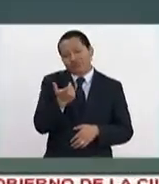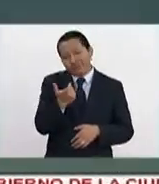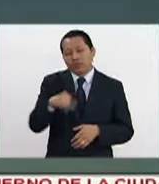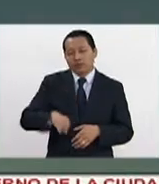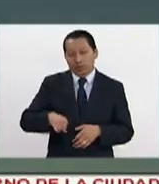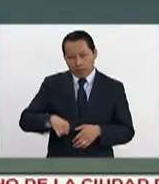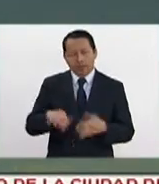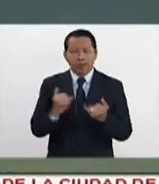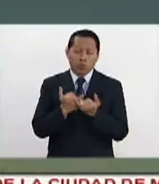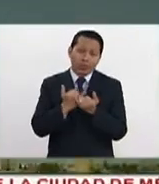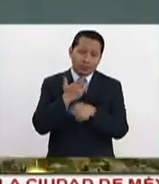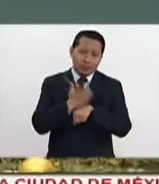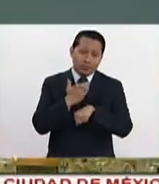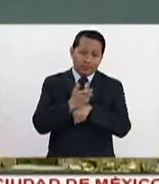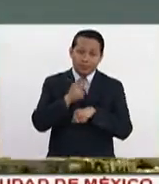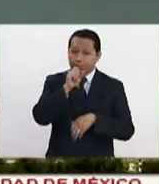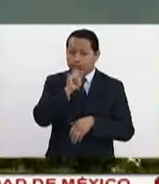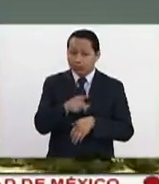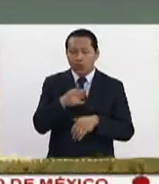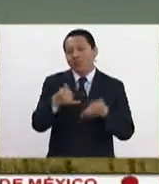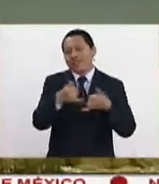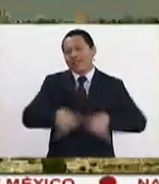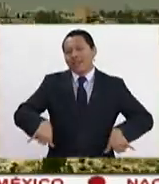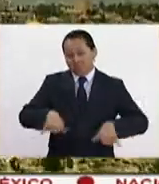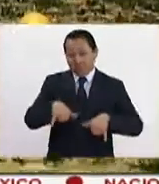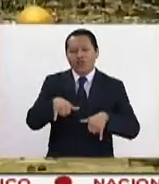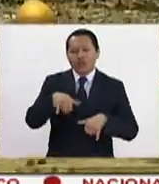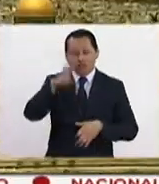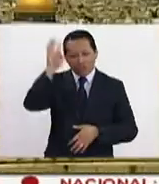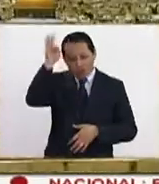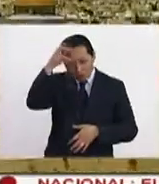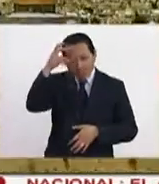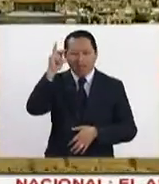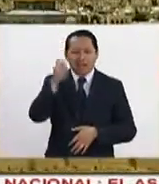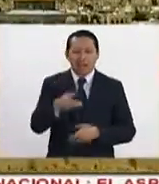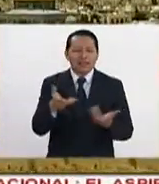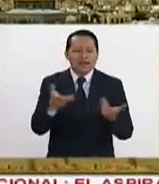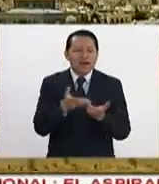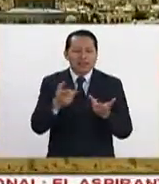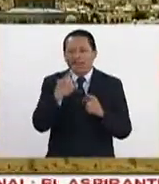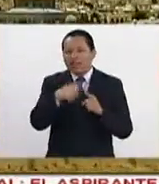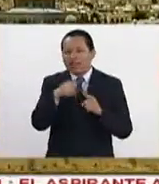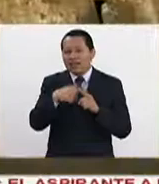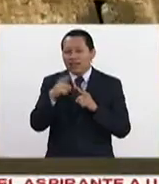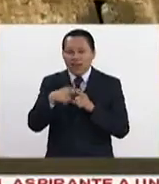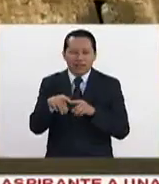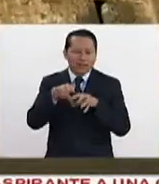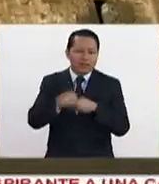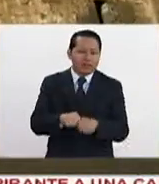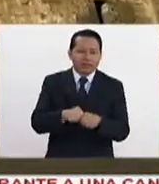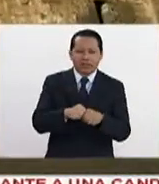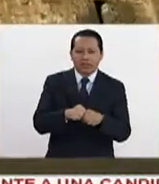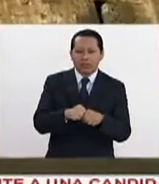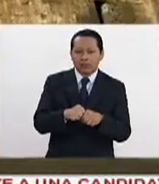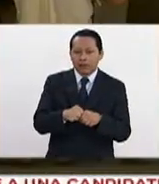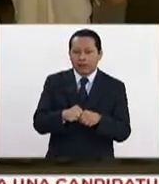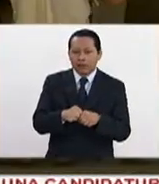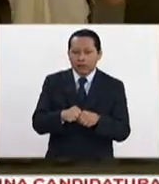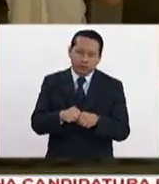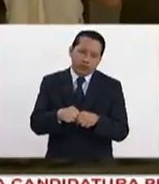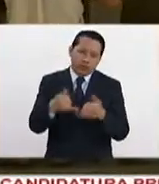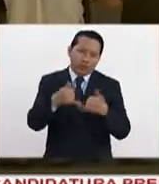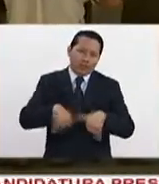Estados Unidos, particularmente del yerno de Donald Trump, que ha estado financiando también diversos asentamientos, que esto favorece. Y que es judío, ¿no? El yerno, y